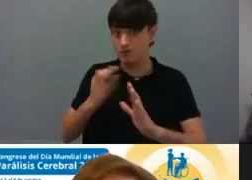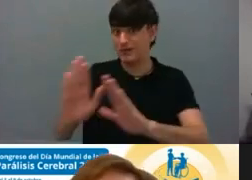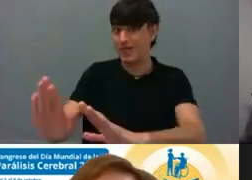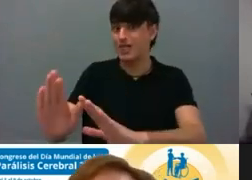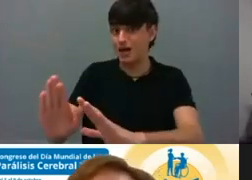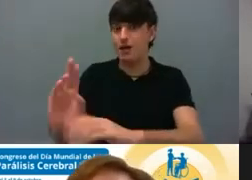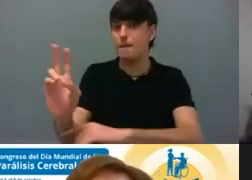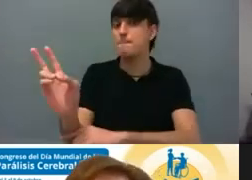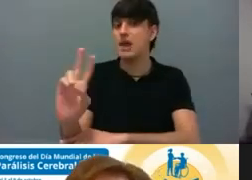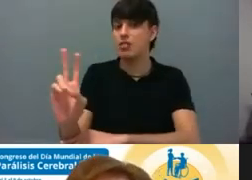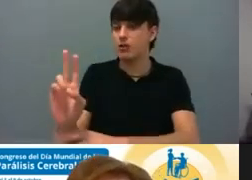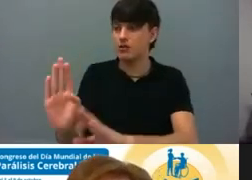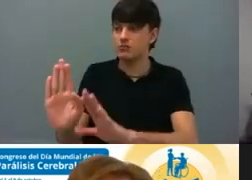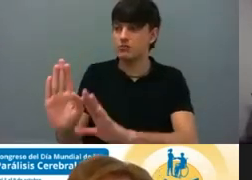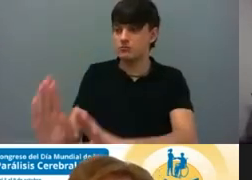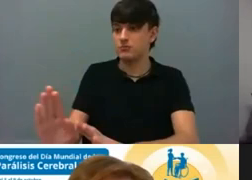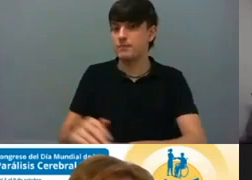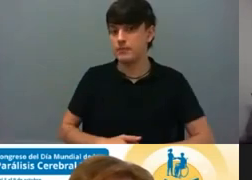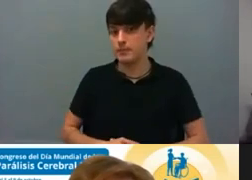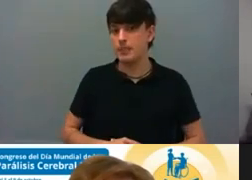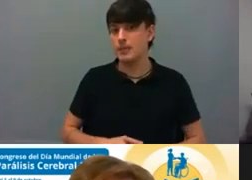Venezuela por temas